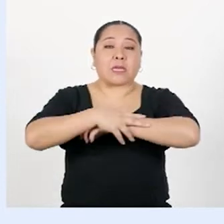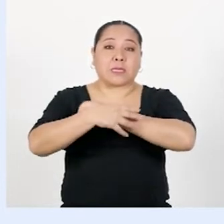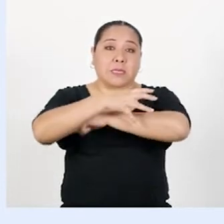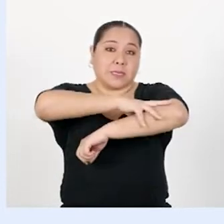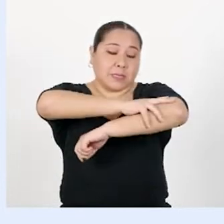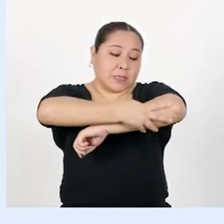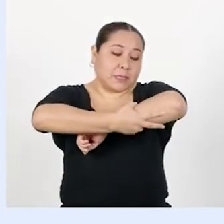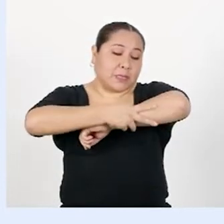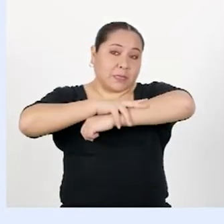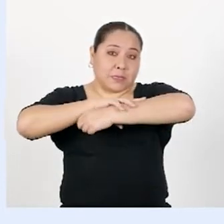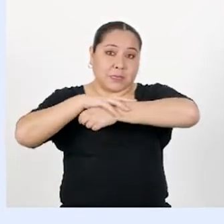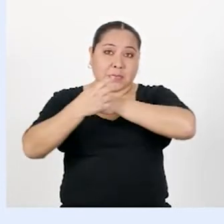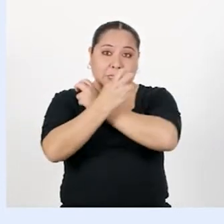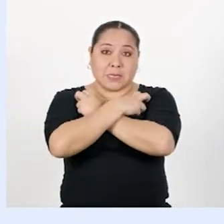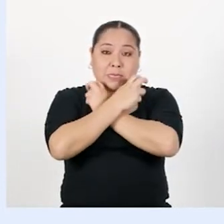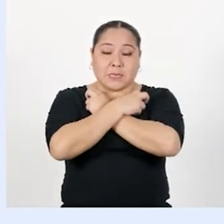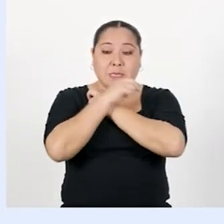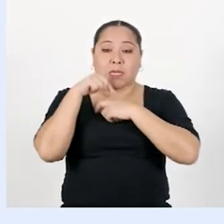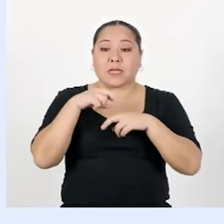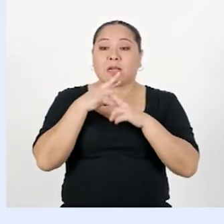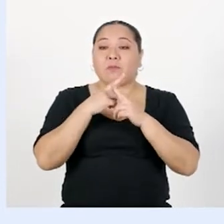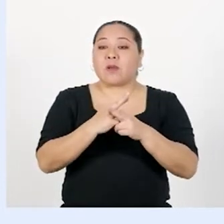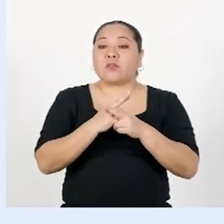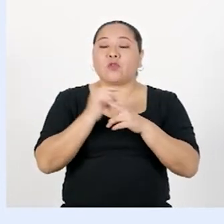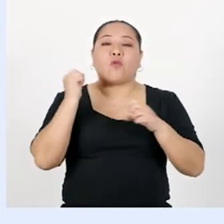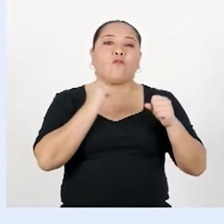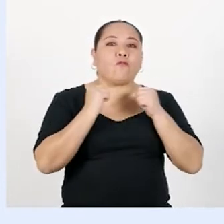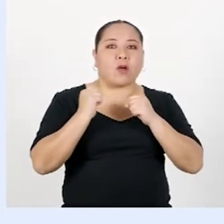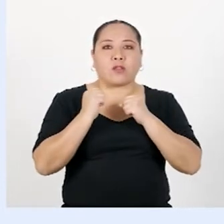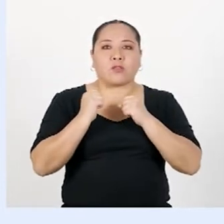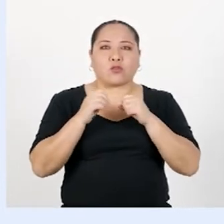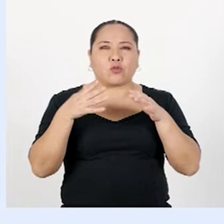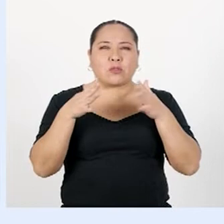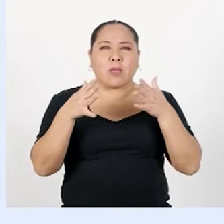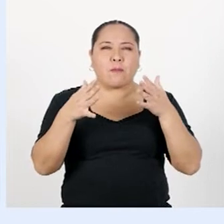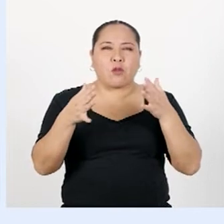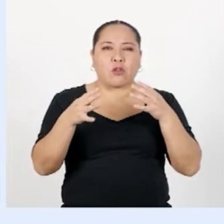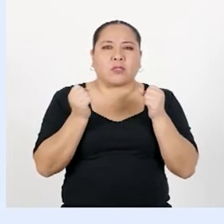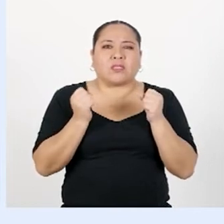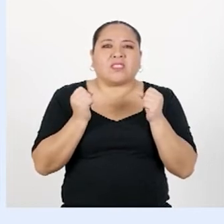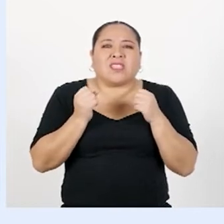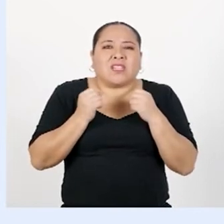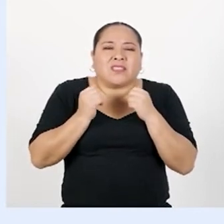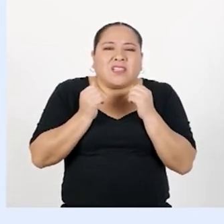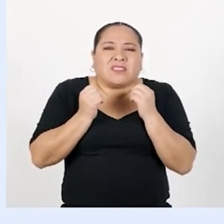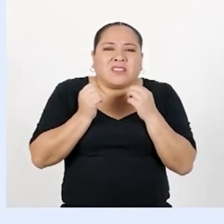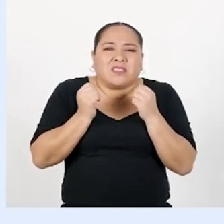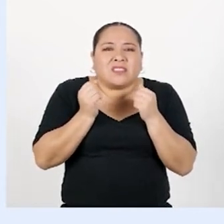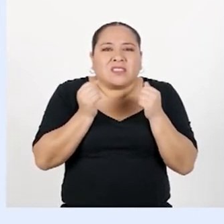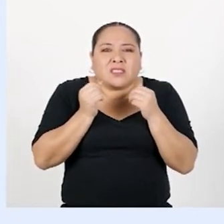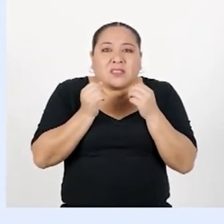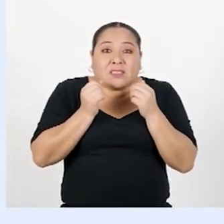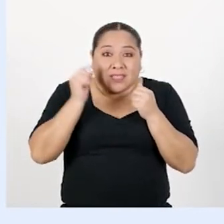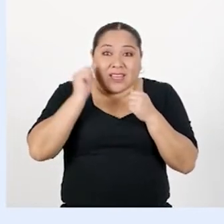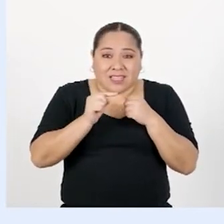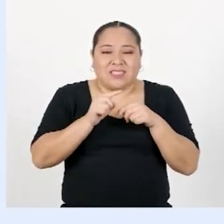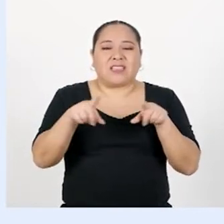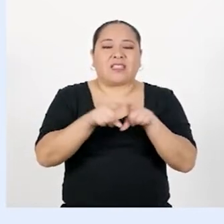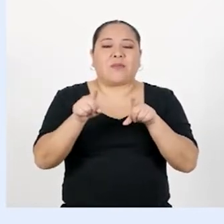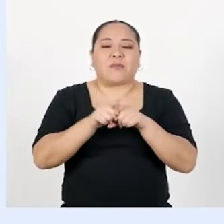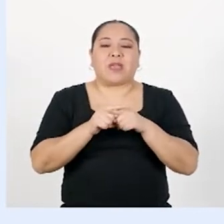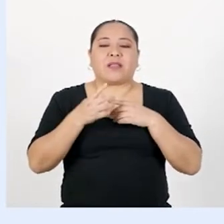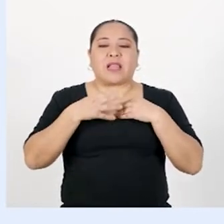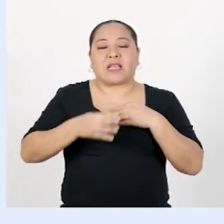esquelética, que genera como respuesta un movimiento y un temblor. Y por último, las